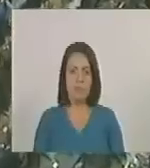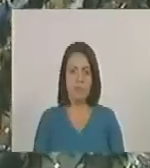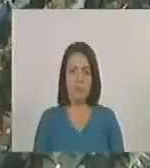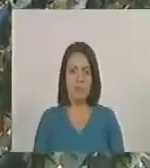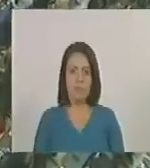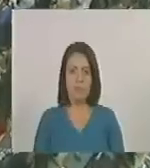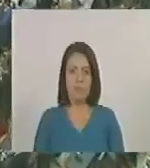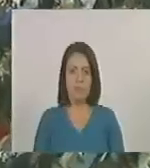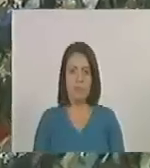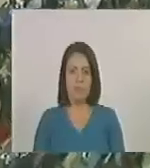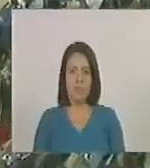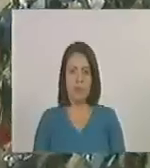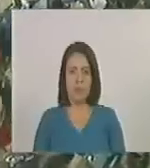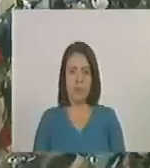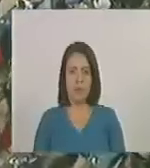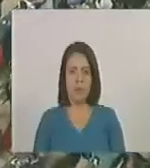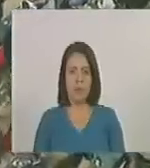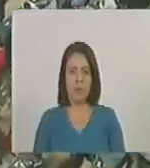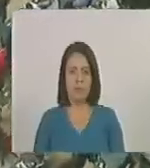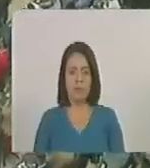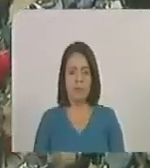solicita a la Tribunal de Oradores, se le concede.